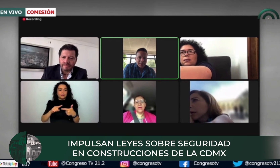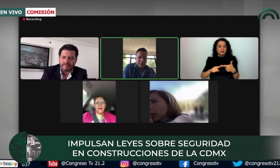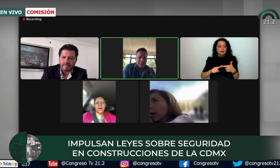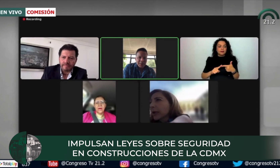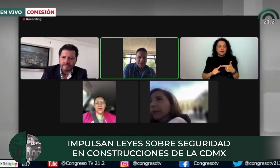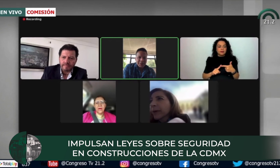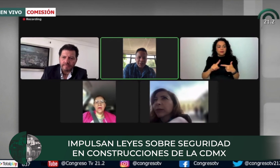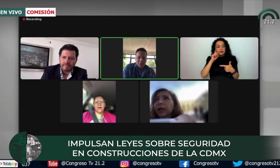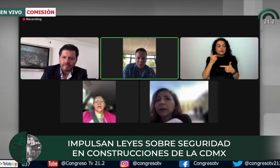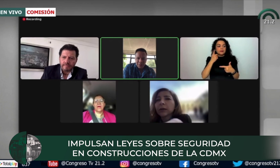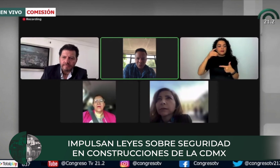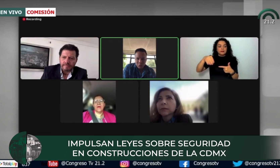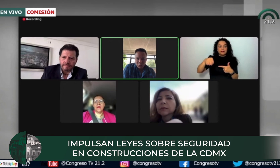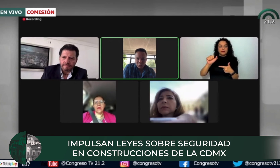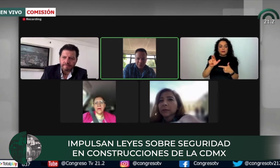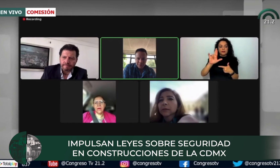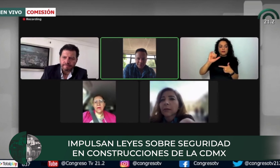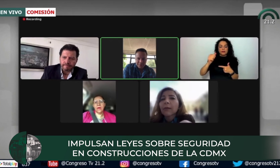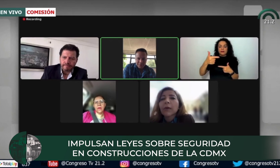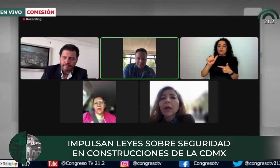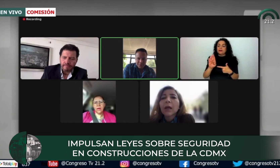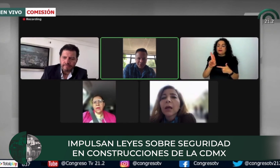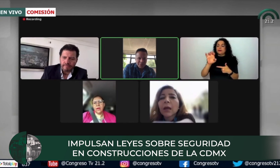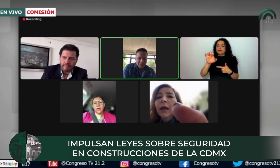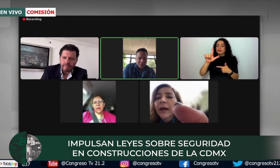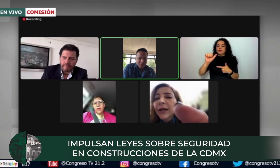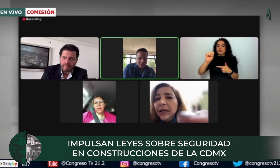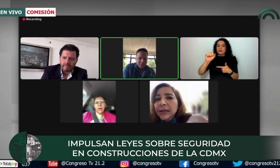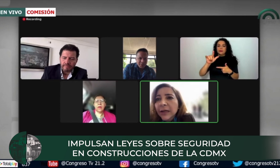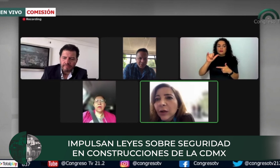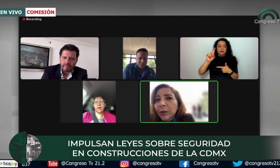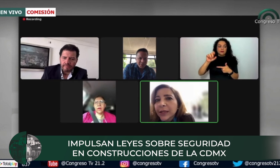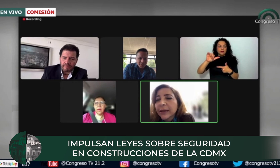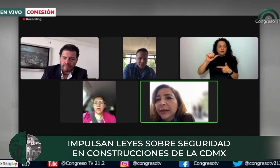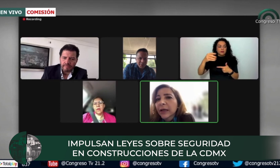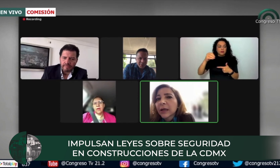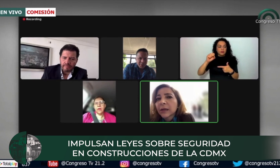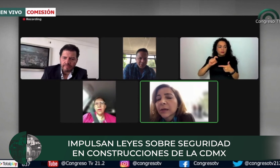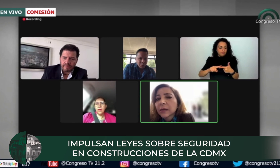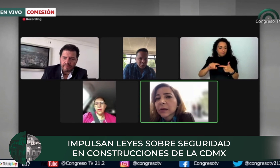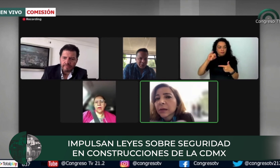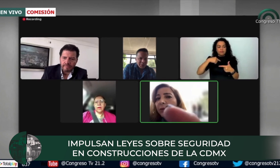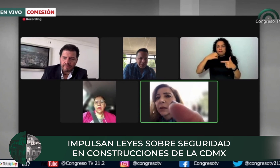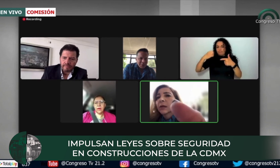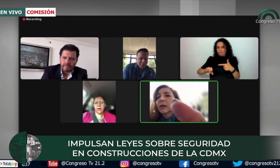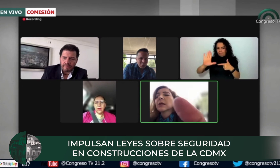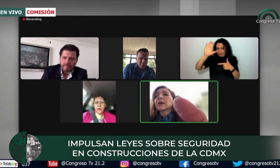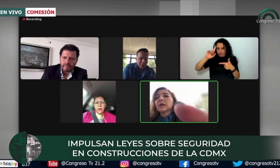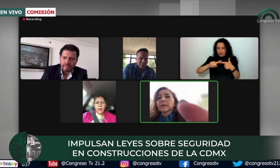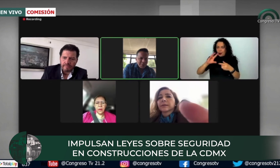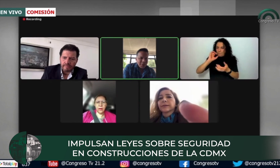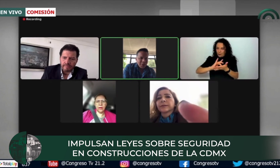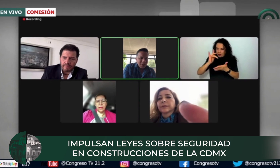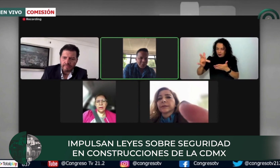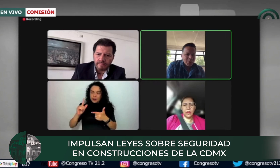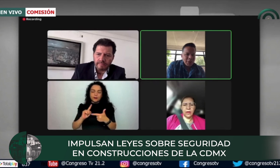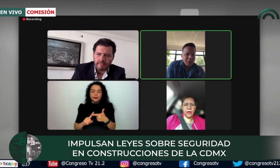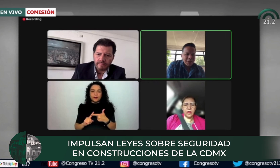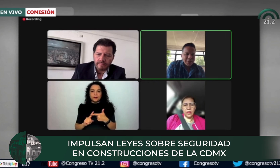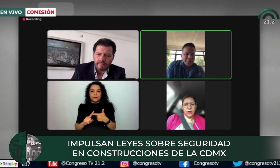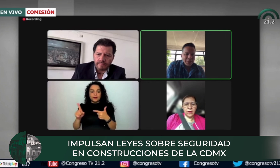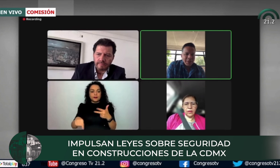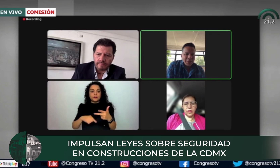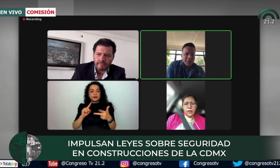de la Capital y otro con modificaciones a la Ley del Instituto para la Seguridad de las Construcciones Capitalino. Los dos buscan la